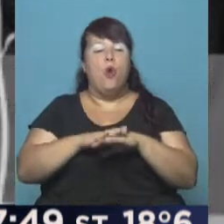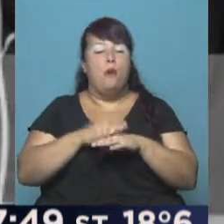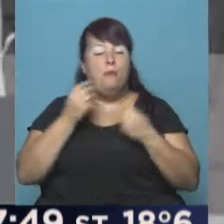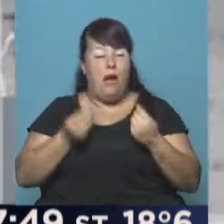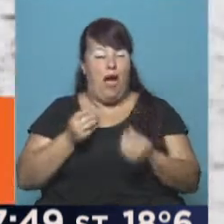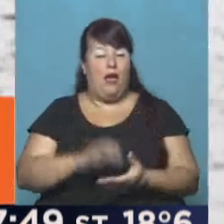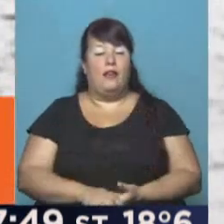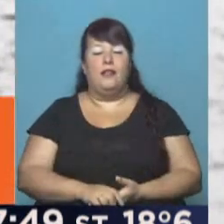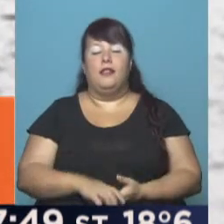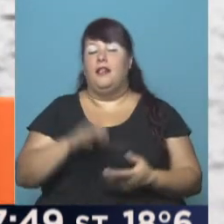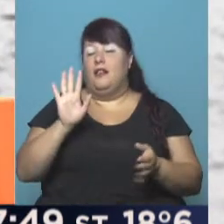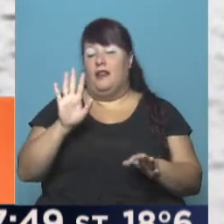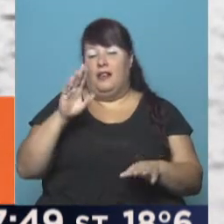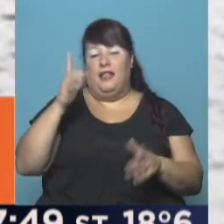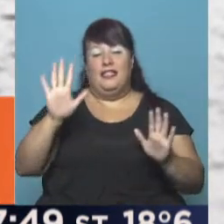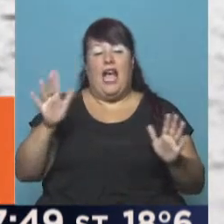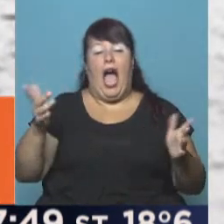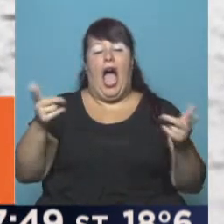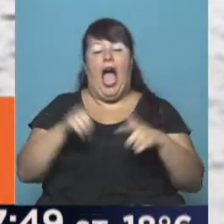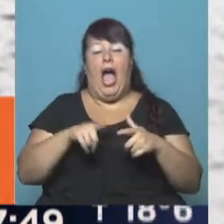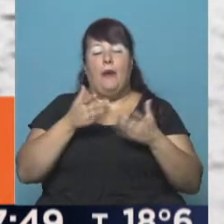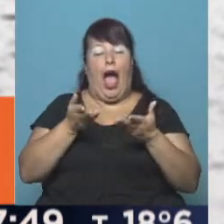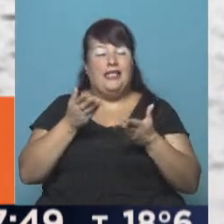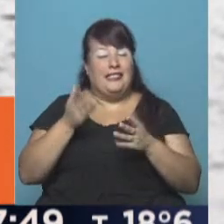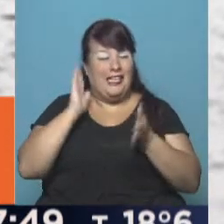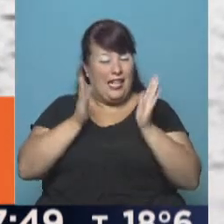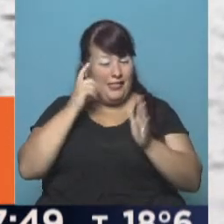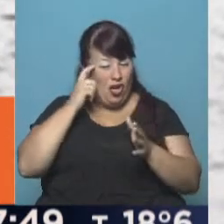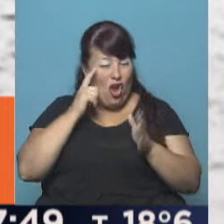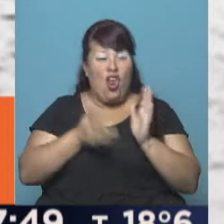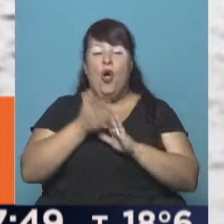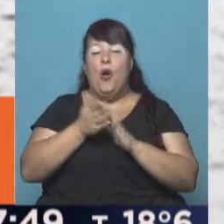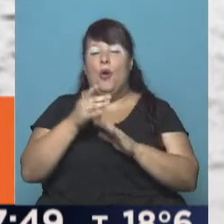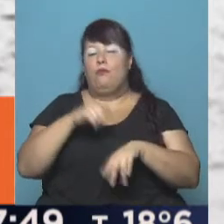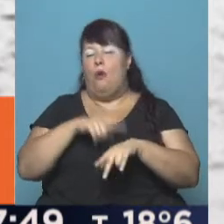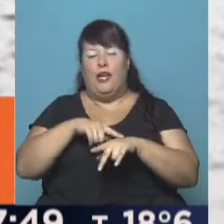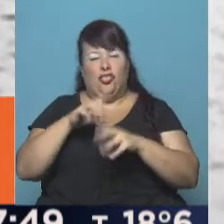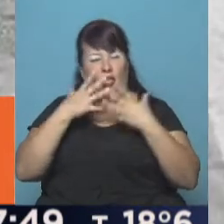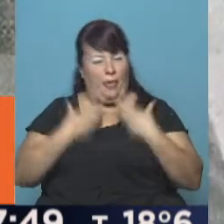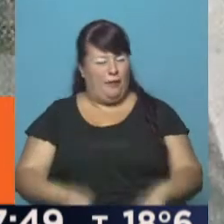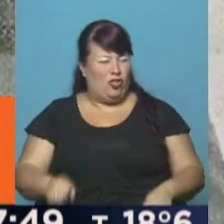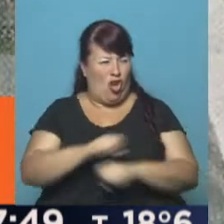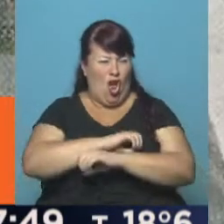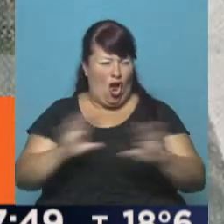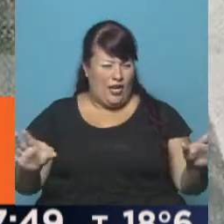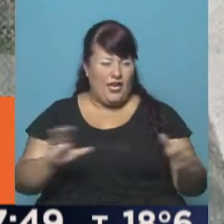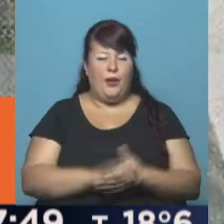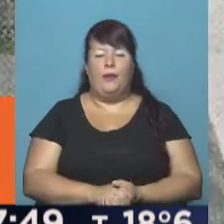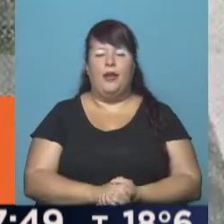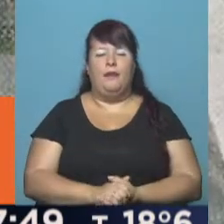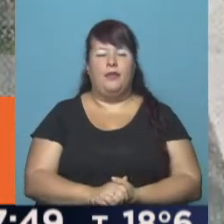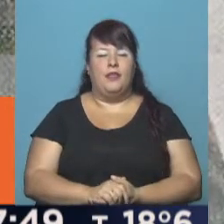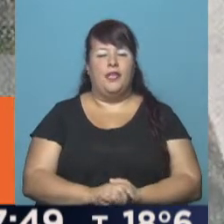el estar reunido con su asistente terapéutico estaba pasando por una crisis depresiva bastante